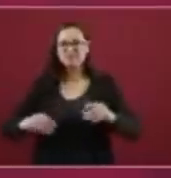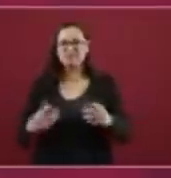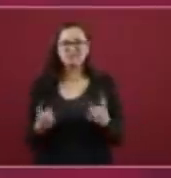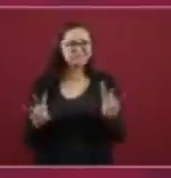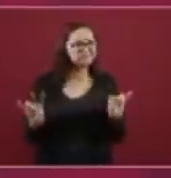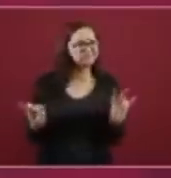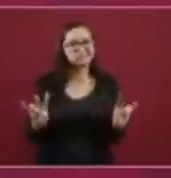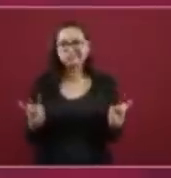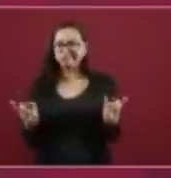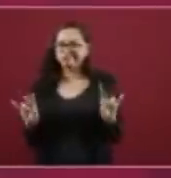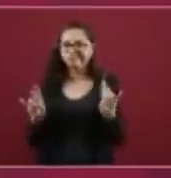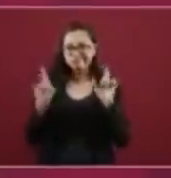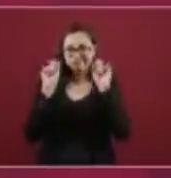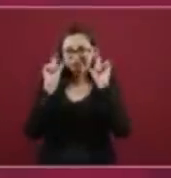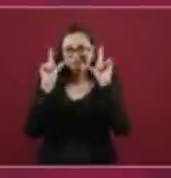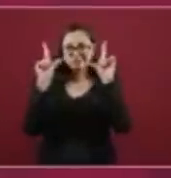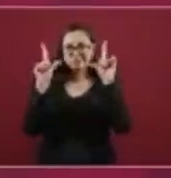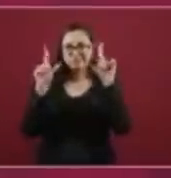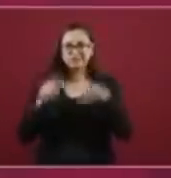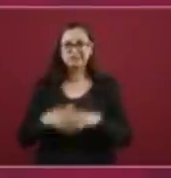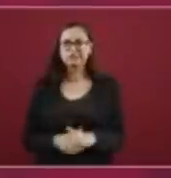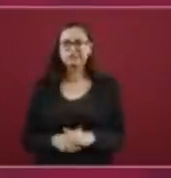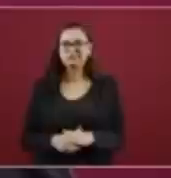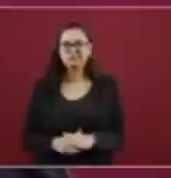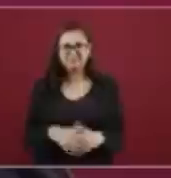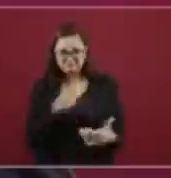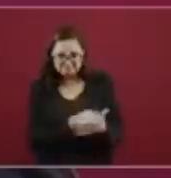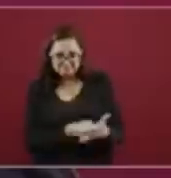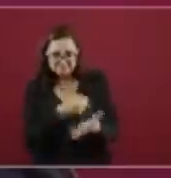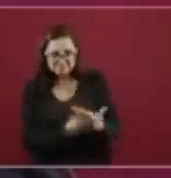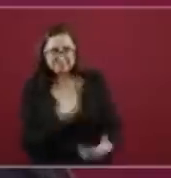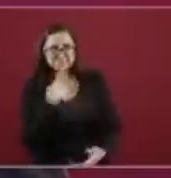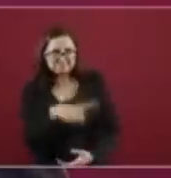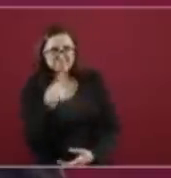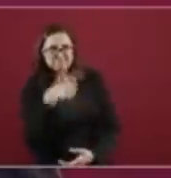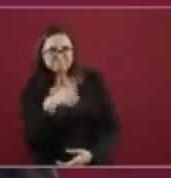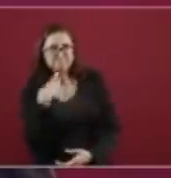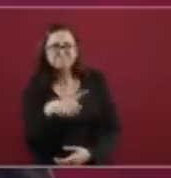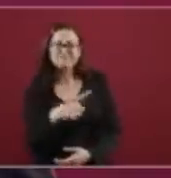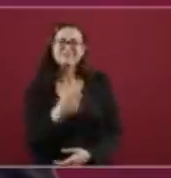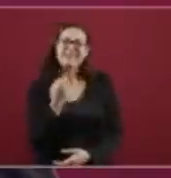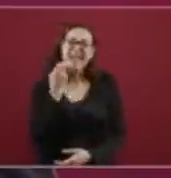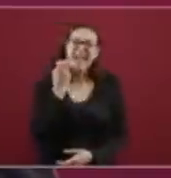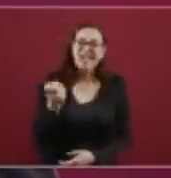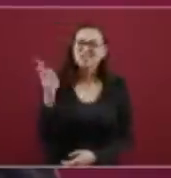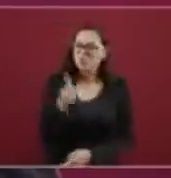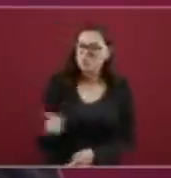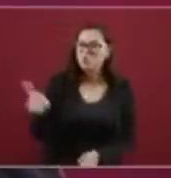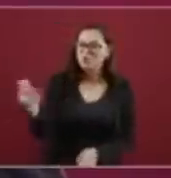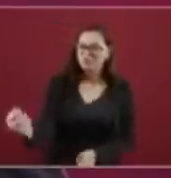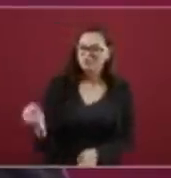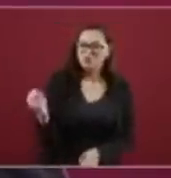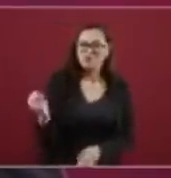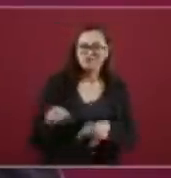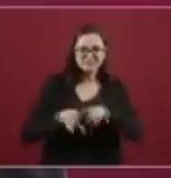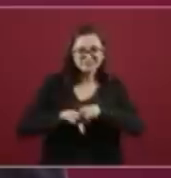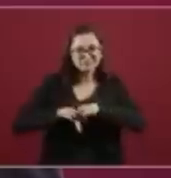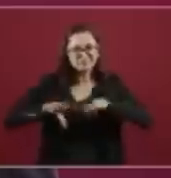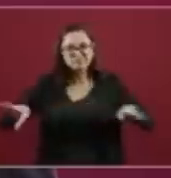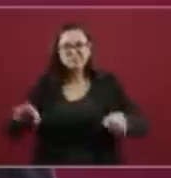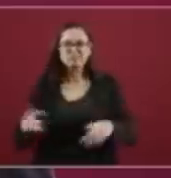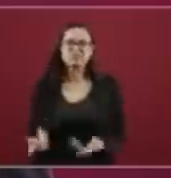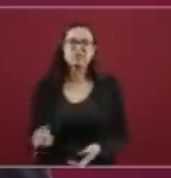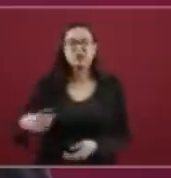avispada, despierta, ¿no? Demandante. Eso es la democracia, eso es lo que queremos. No